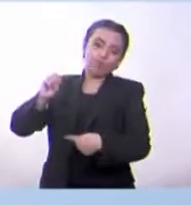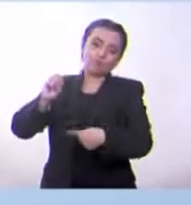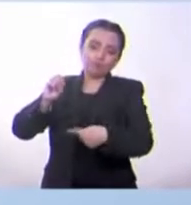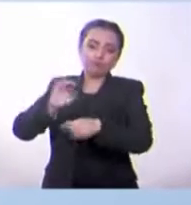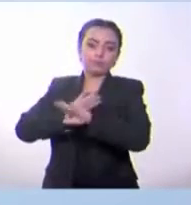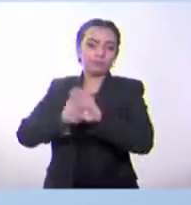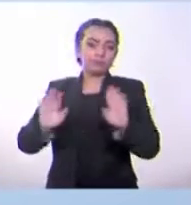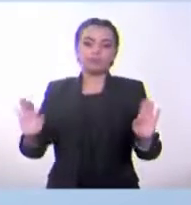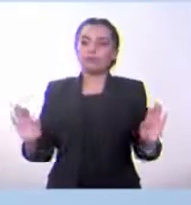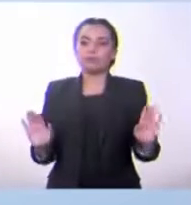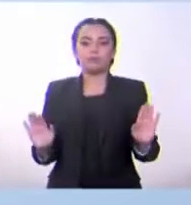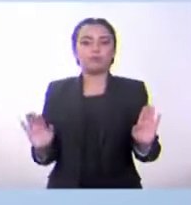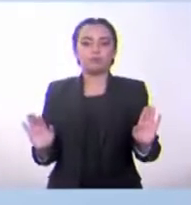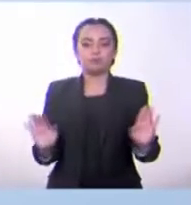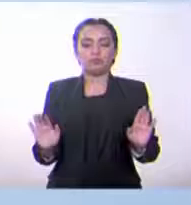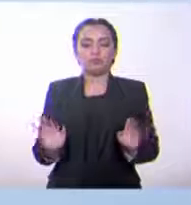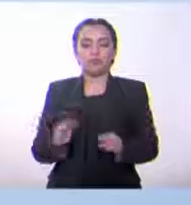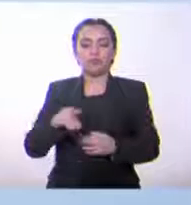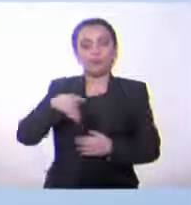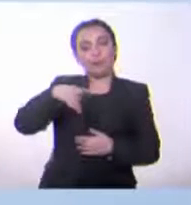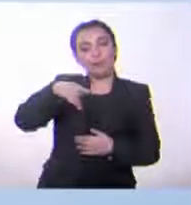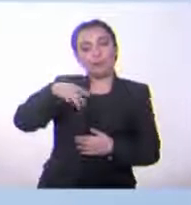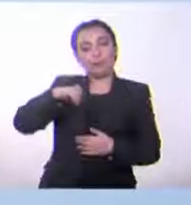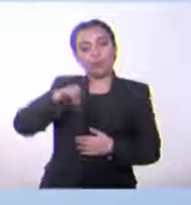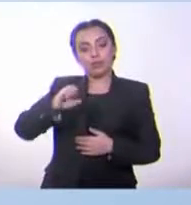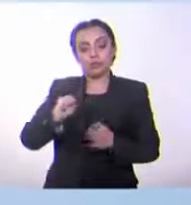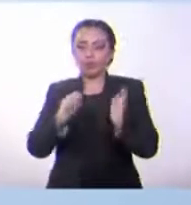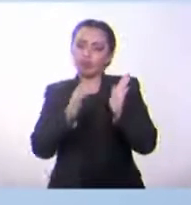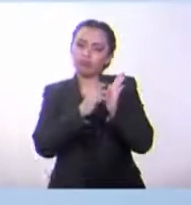equivalente será igual